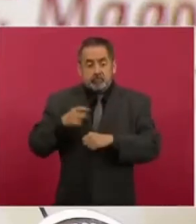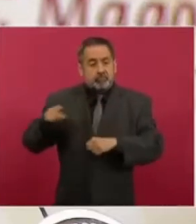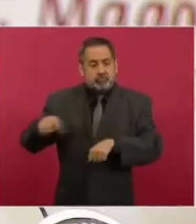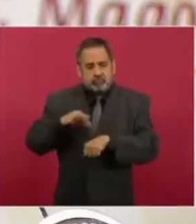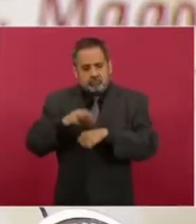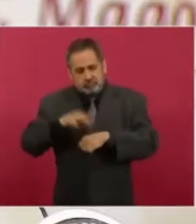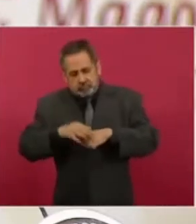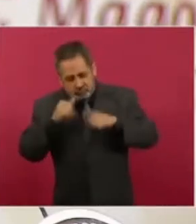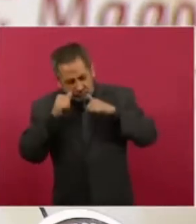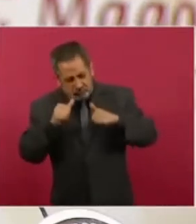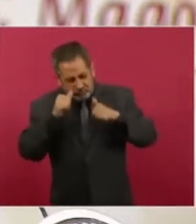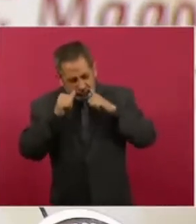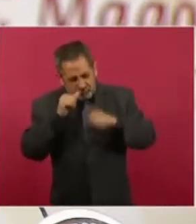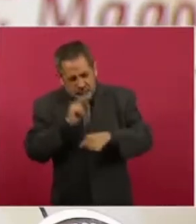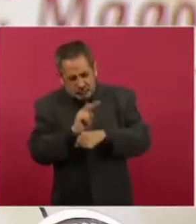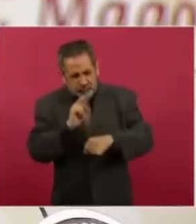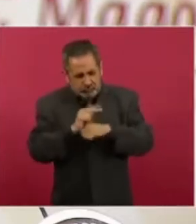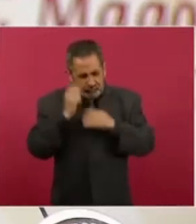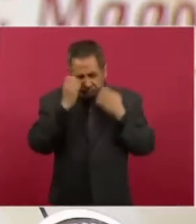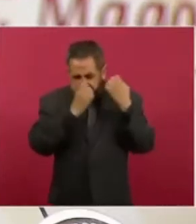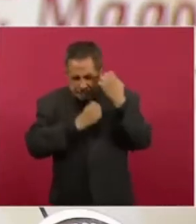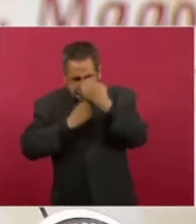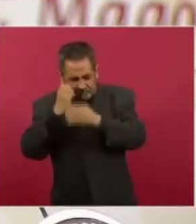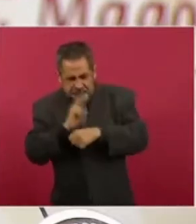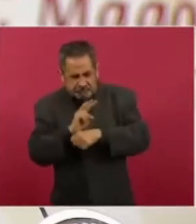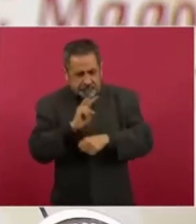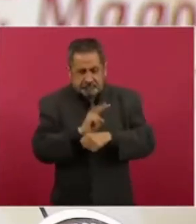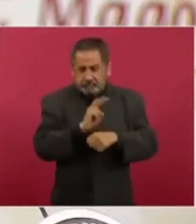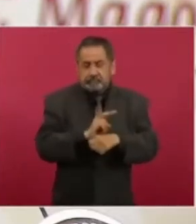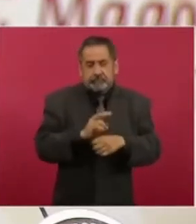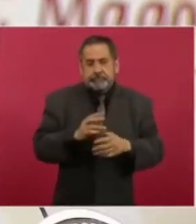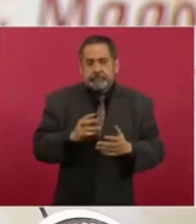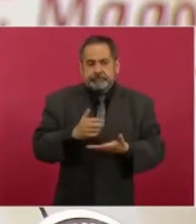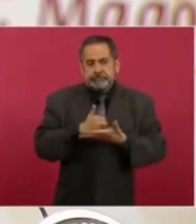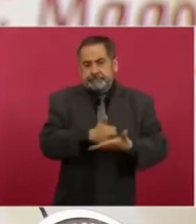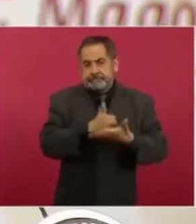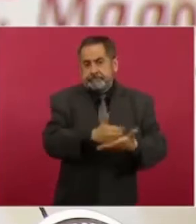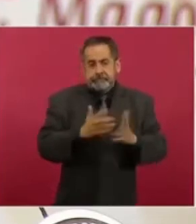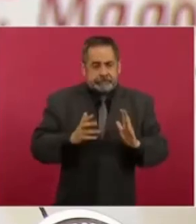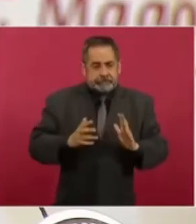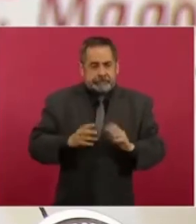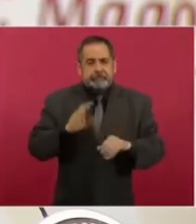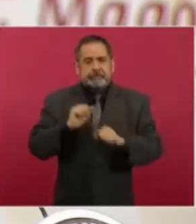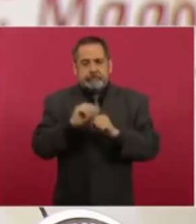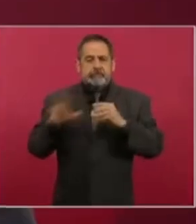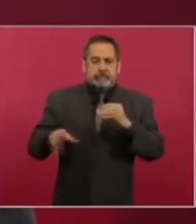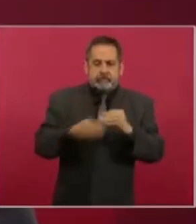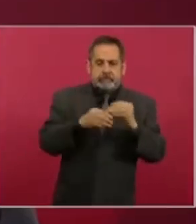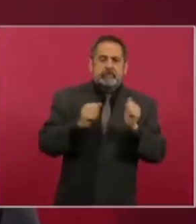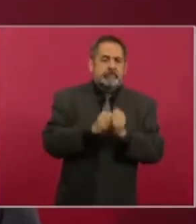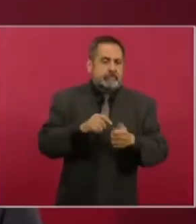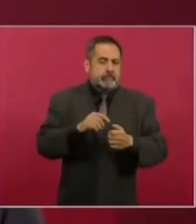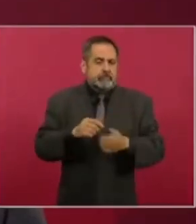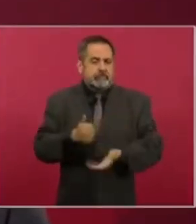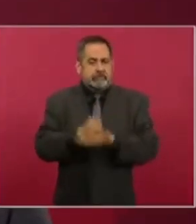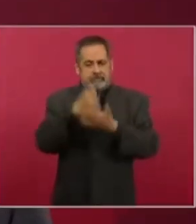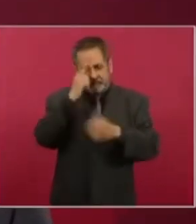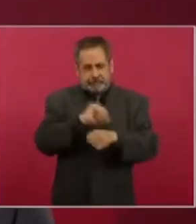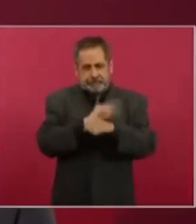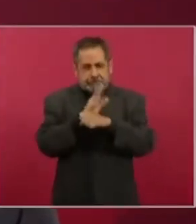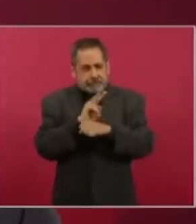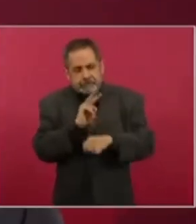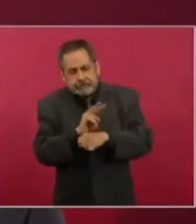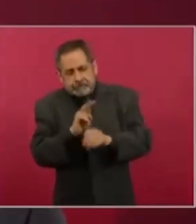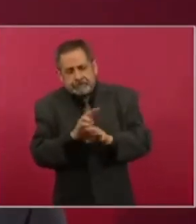médica, recibiendo una serie de evaluaciones que son de importancia, adicionales a la evaluación de la inmunidad provocada